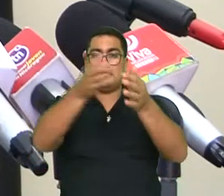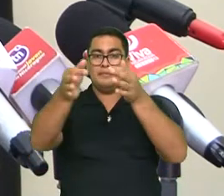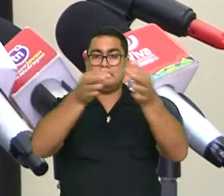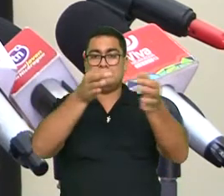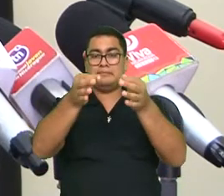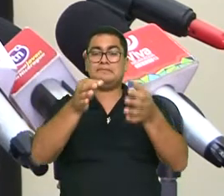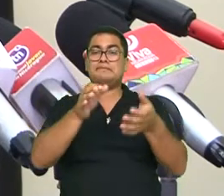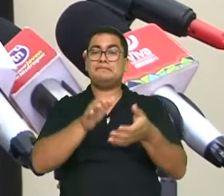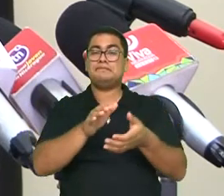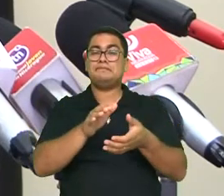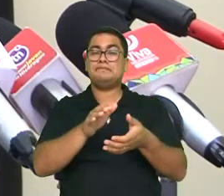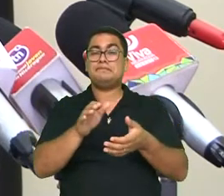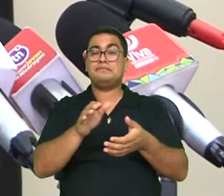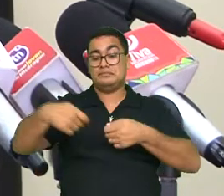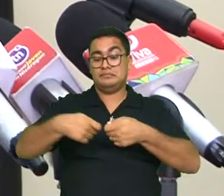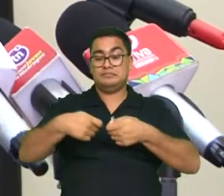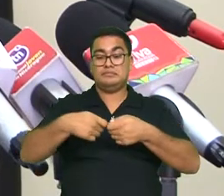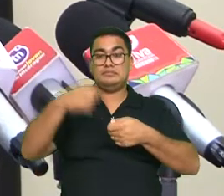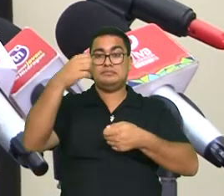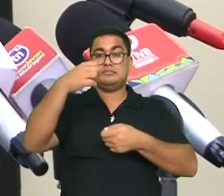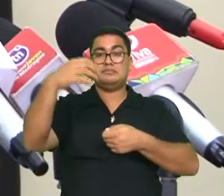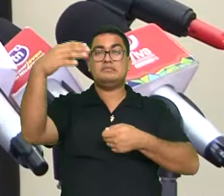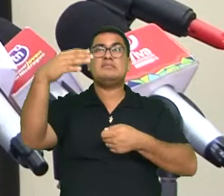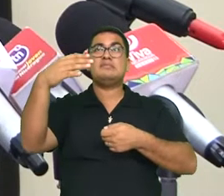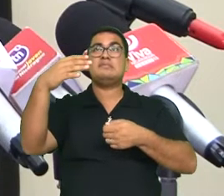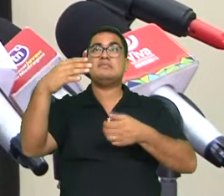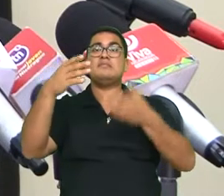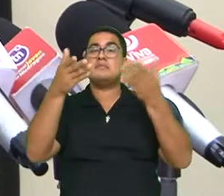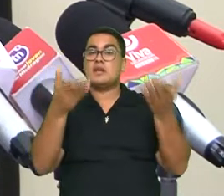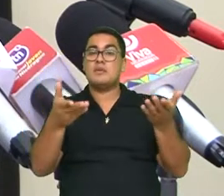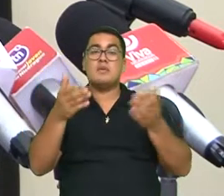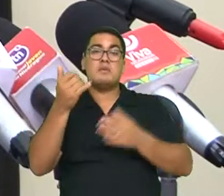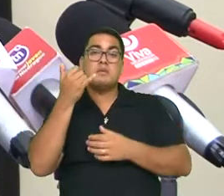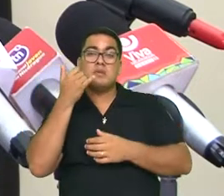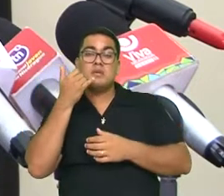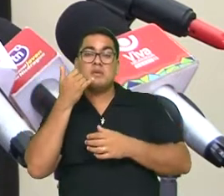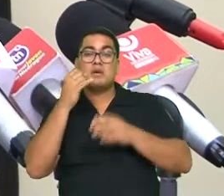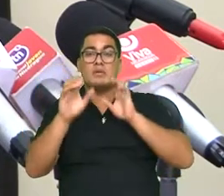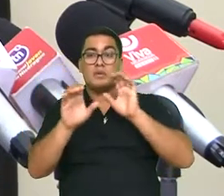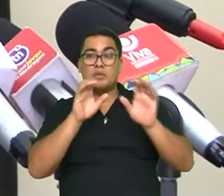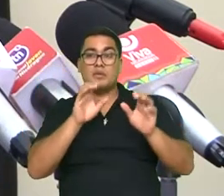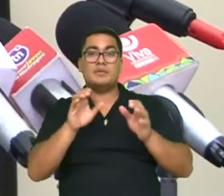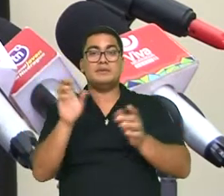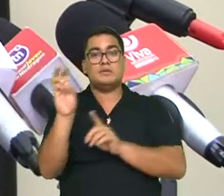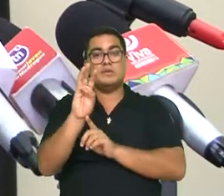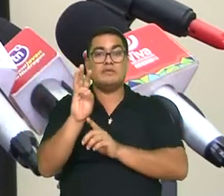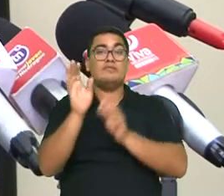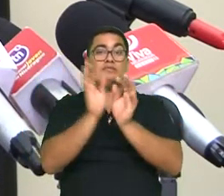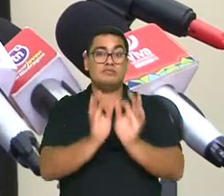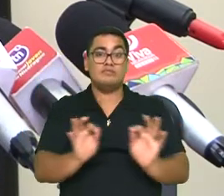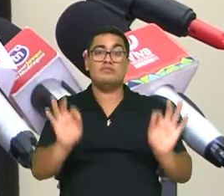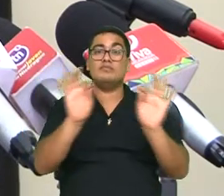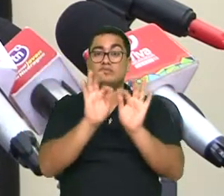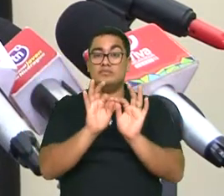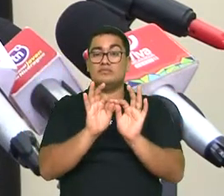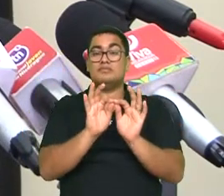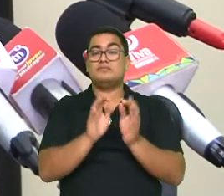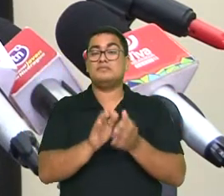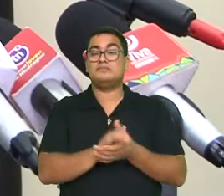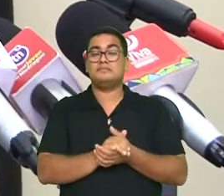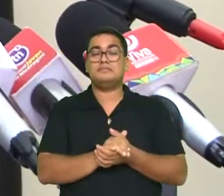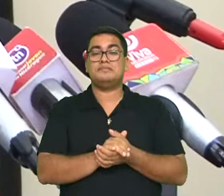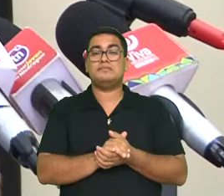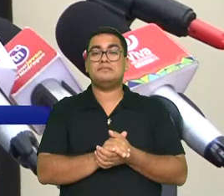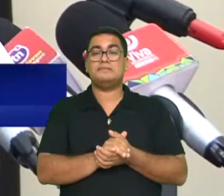ocasiones, que el suministro de energía para las telecomunicaciones es indispensable. Damos un